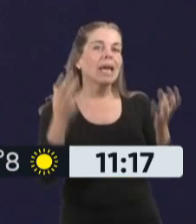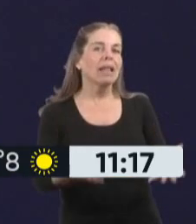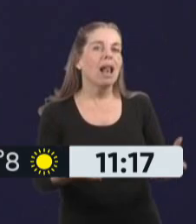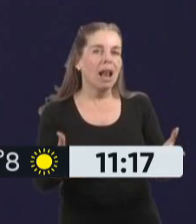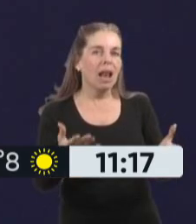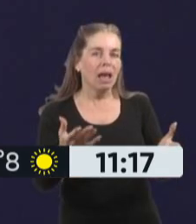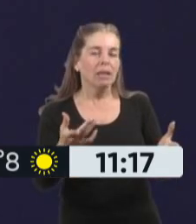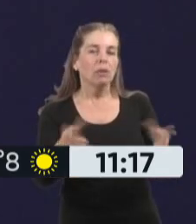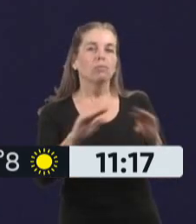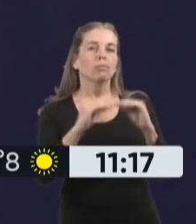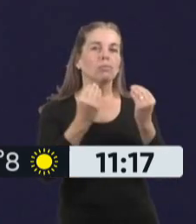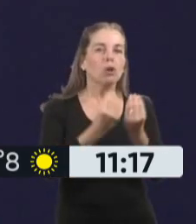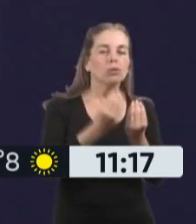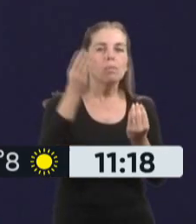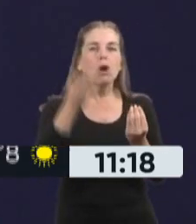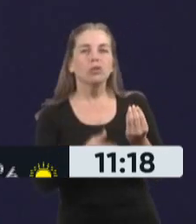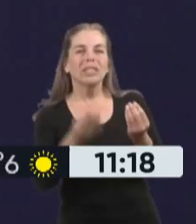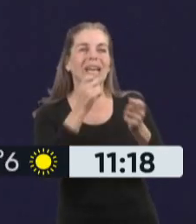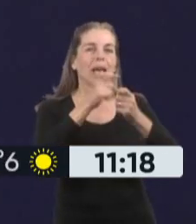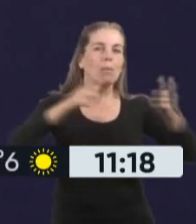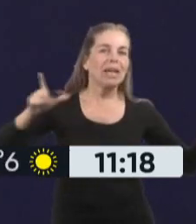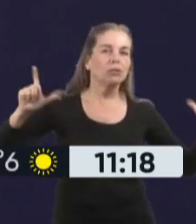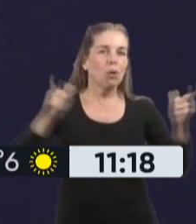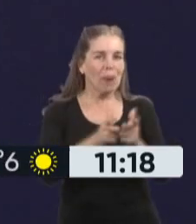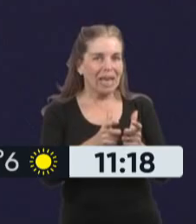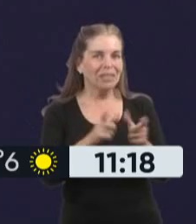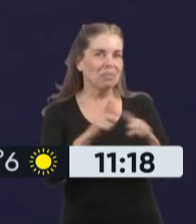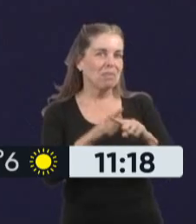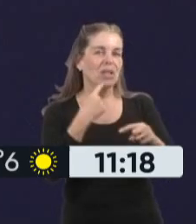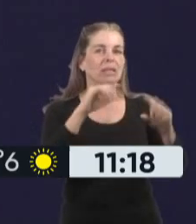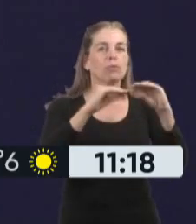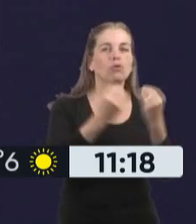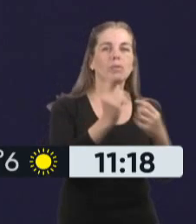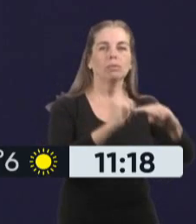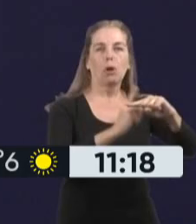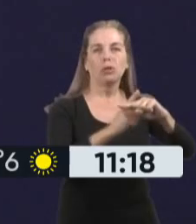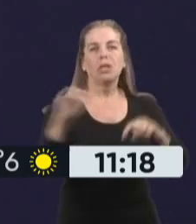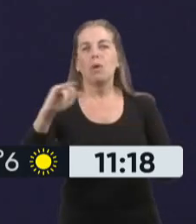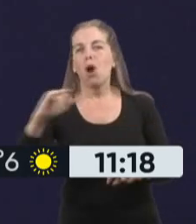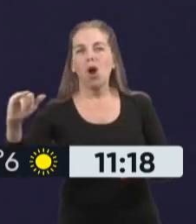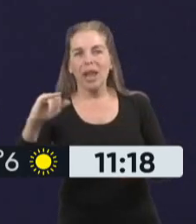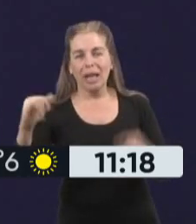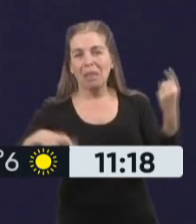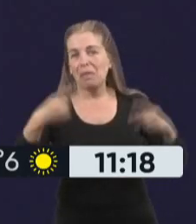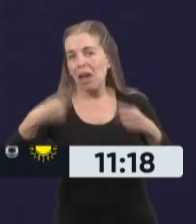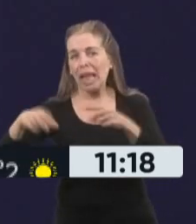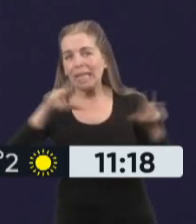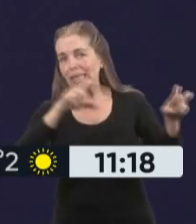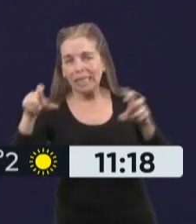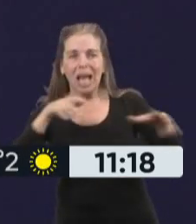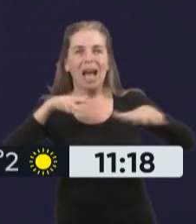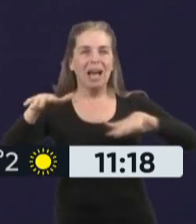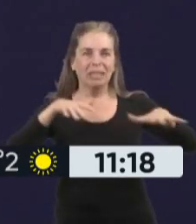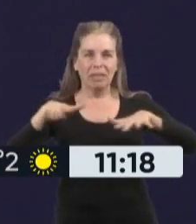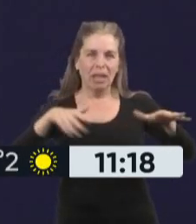diferentes indicadores o lo que popularmente nosotros le llamamos los semáforos, ¿no? de los diferentes rubros y de las diferentes